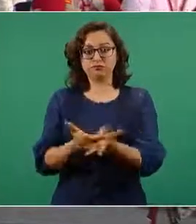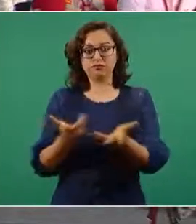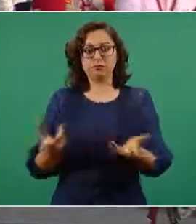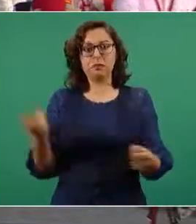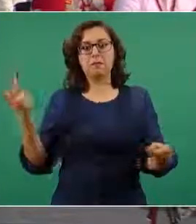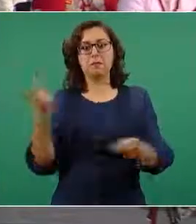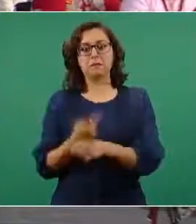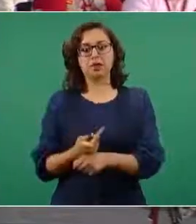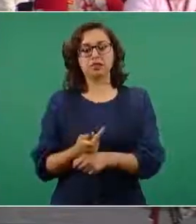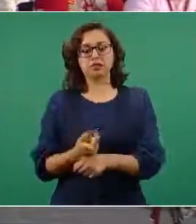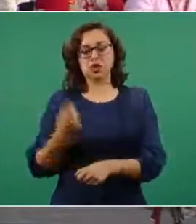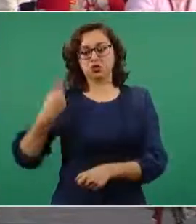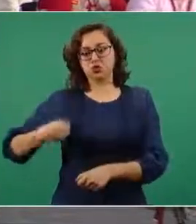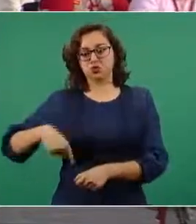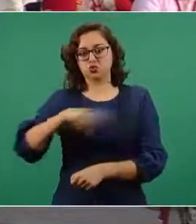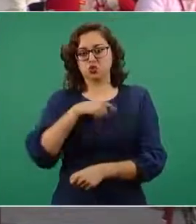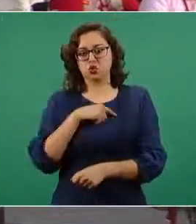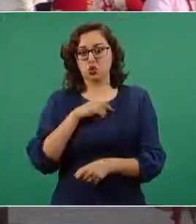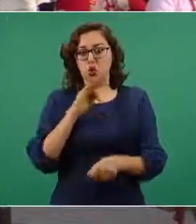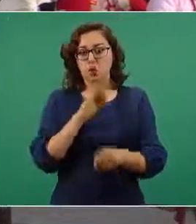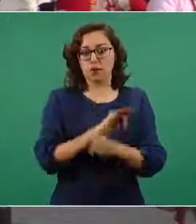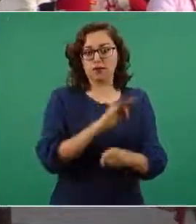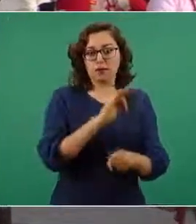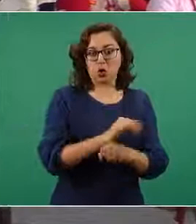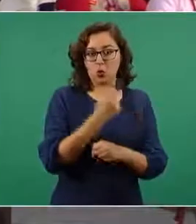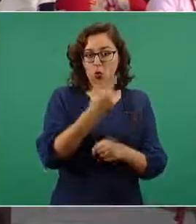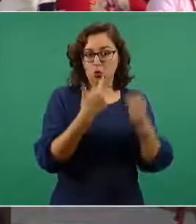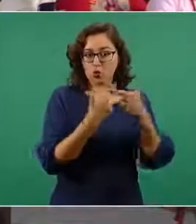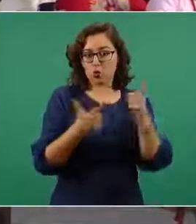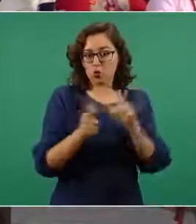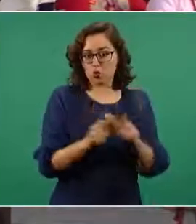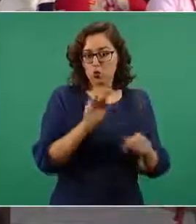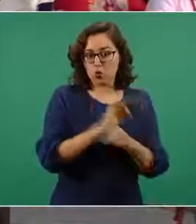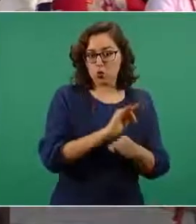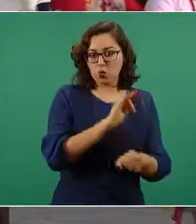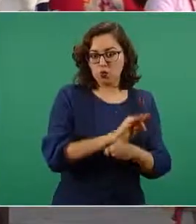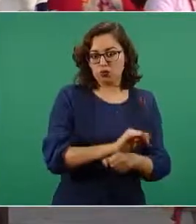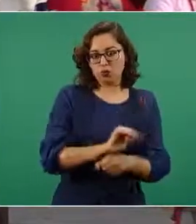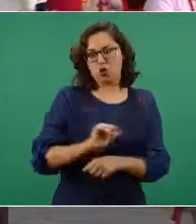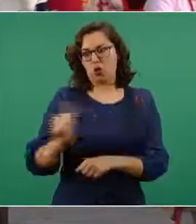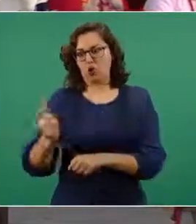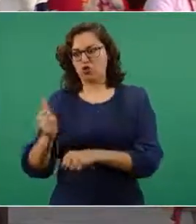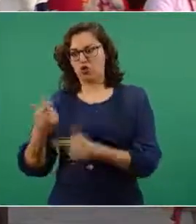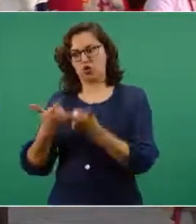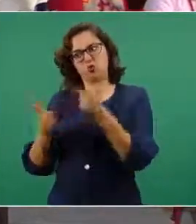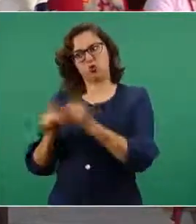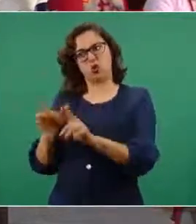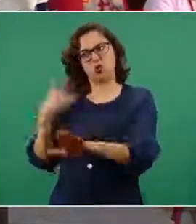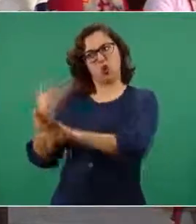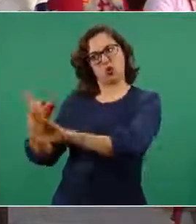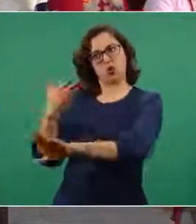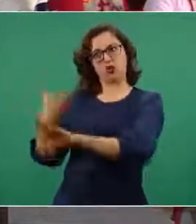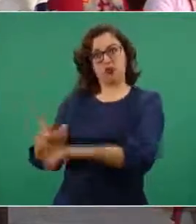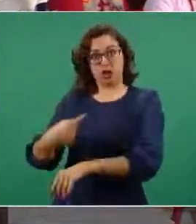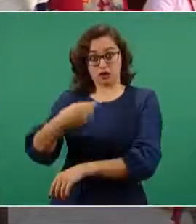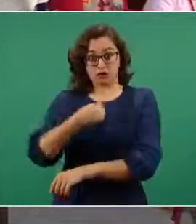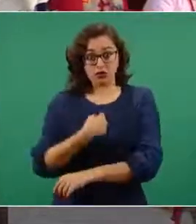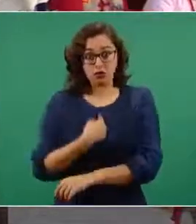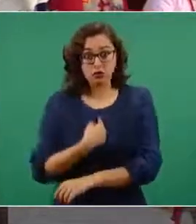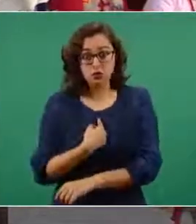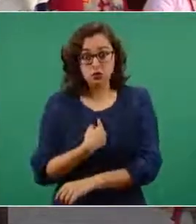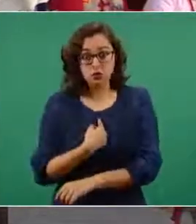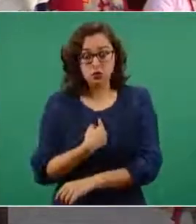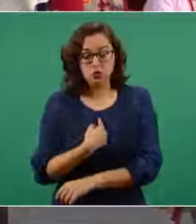nosotros estábamos inclinados de un lado. Y en el informe que ustedes presentaron, pues ustedes estaban